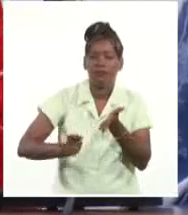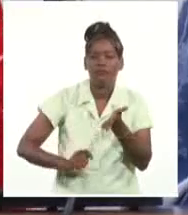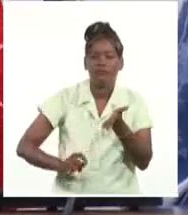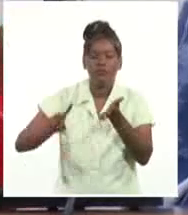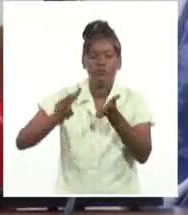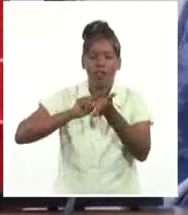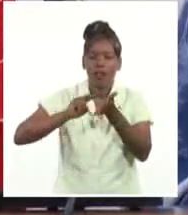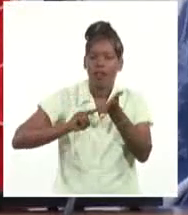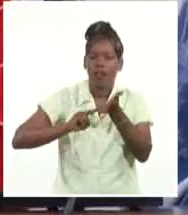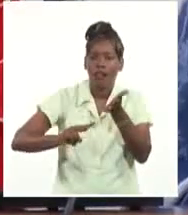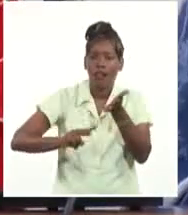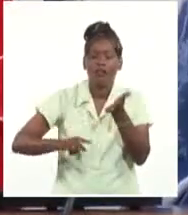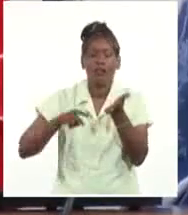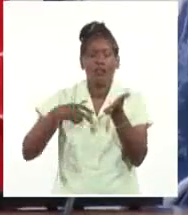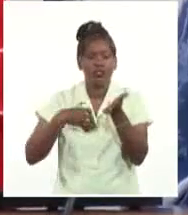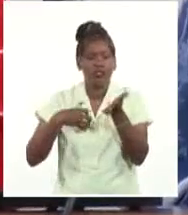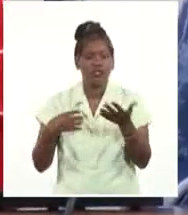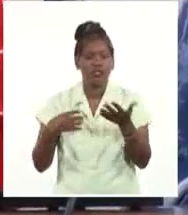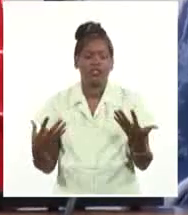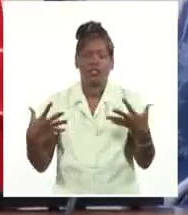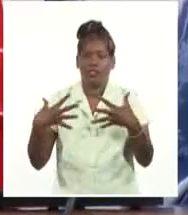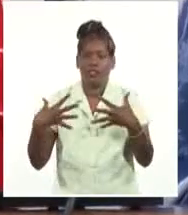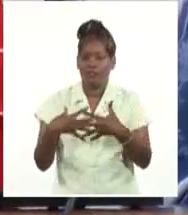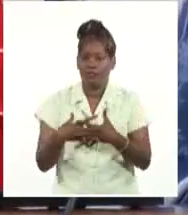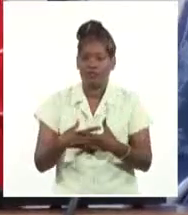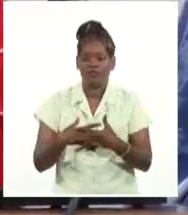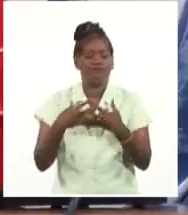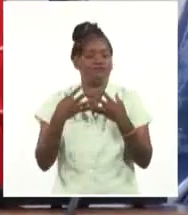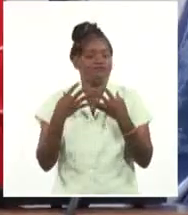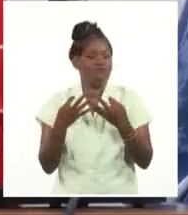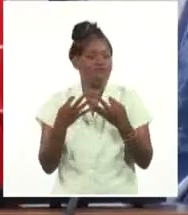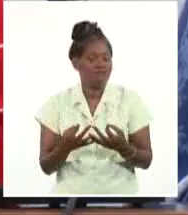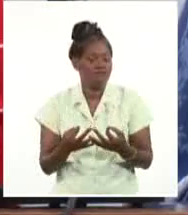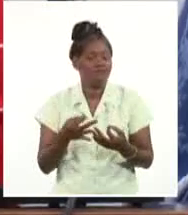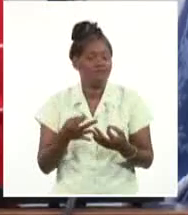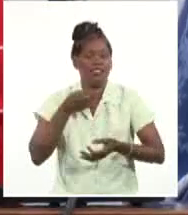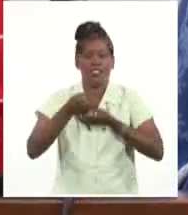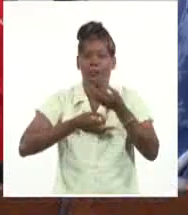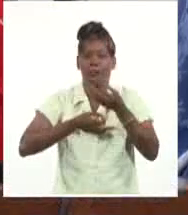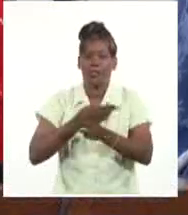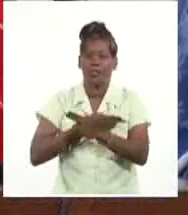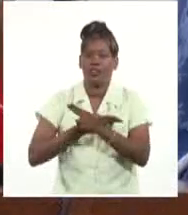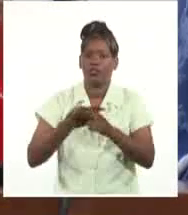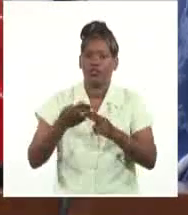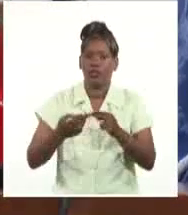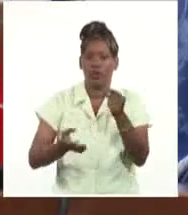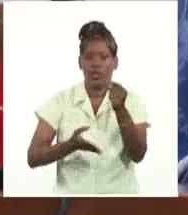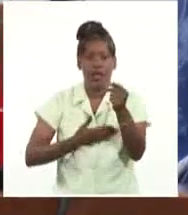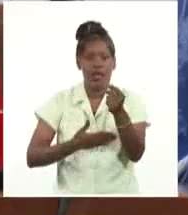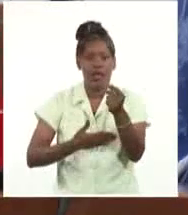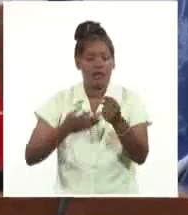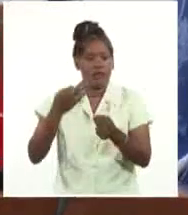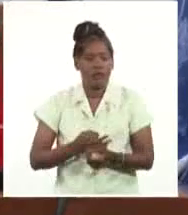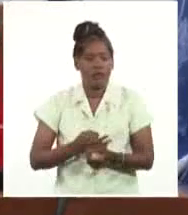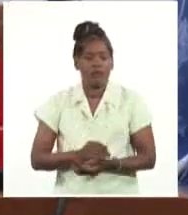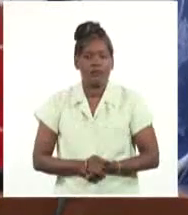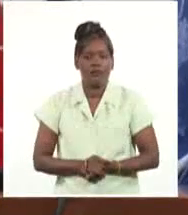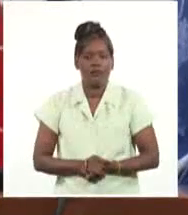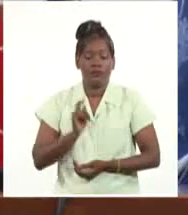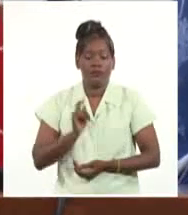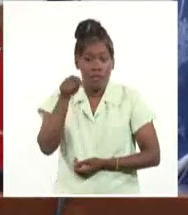se relacione con estos hechos. Y entonces, cuando llegamos a este momento,